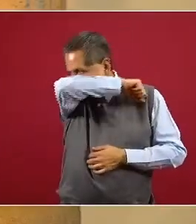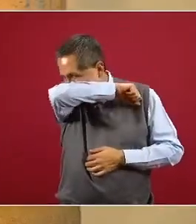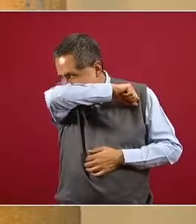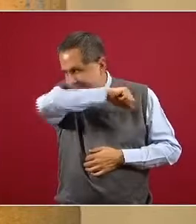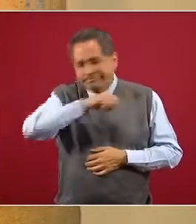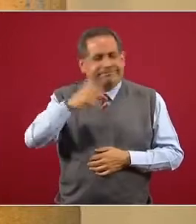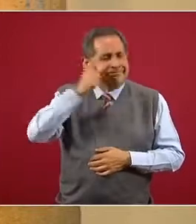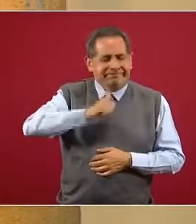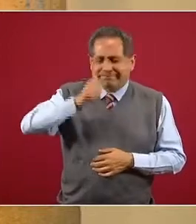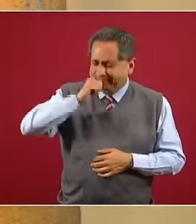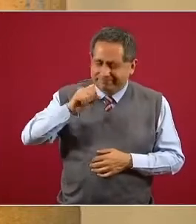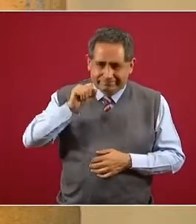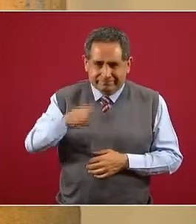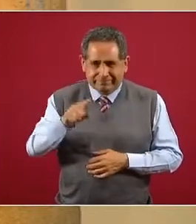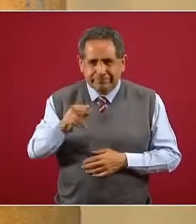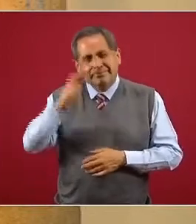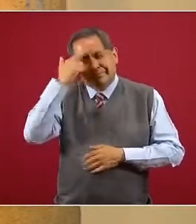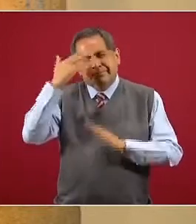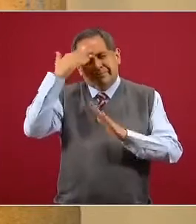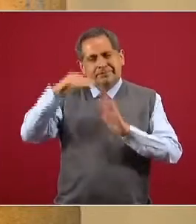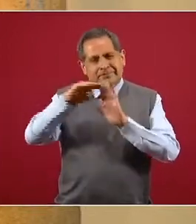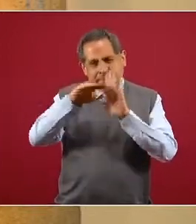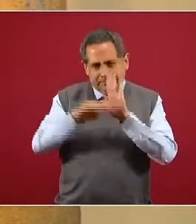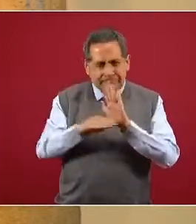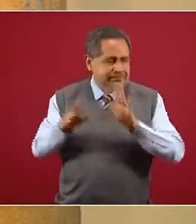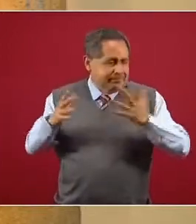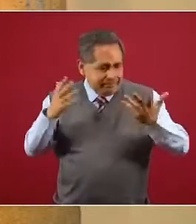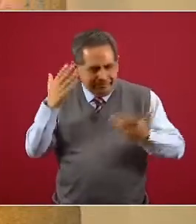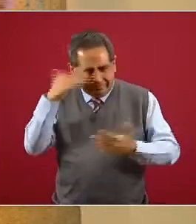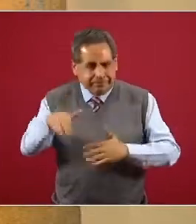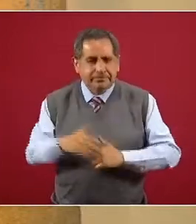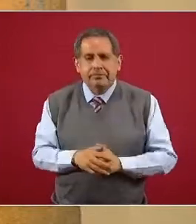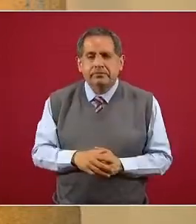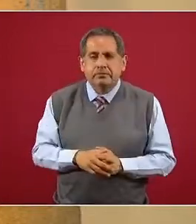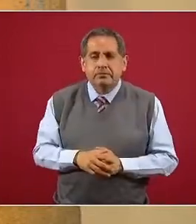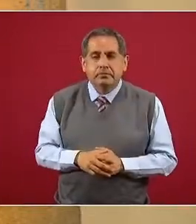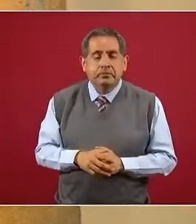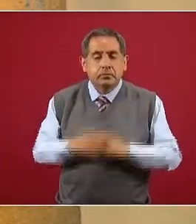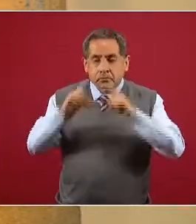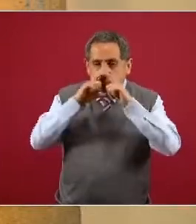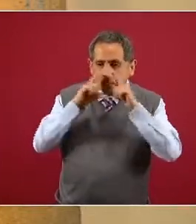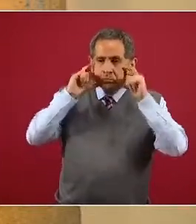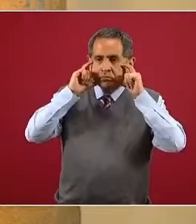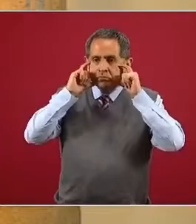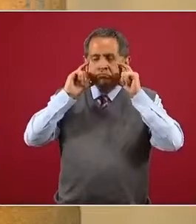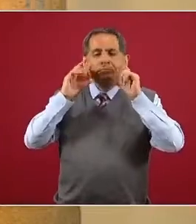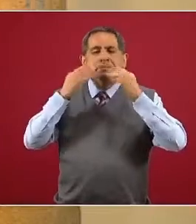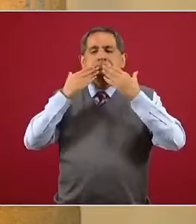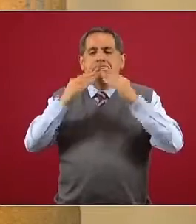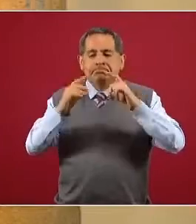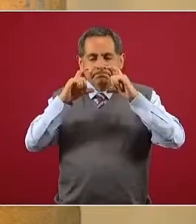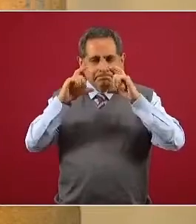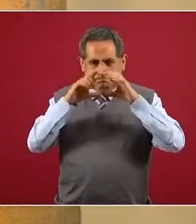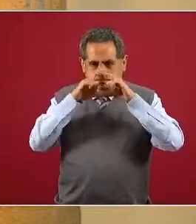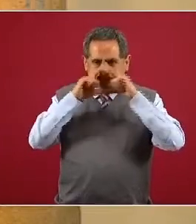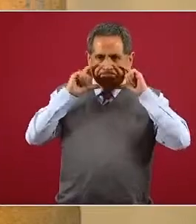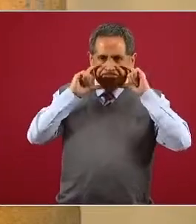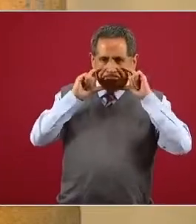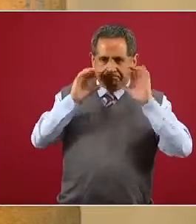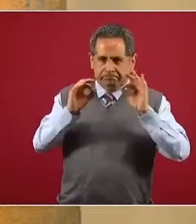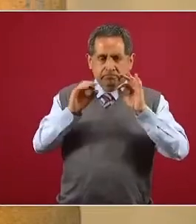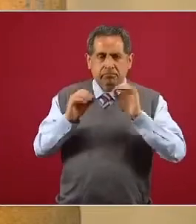de nuestros codos, o sea, la etiqueta respiratoria. Usar el cubrebocas correctamente y mantener